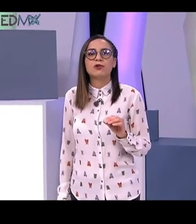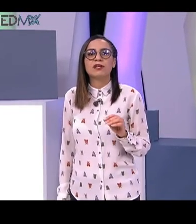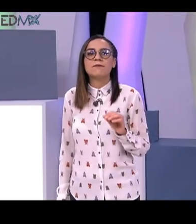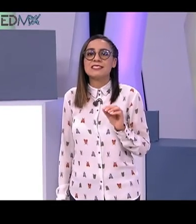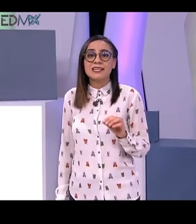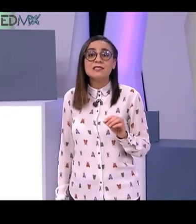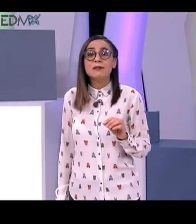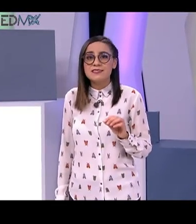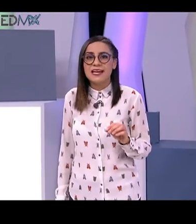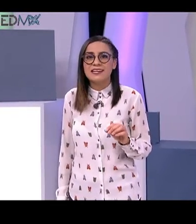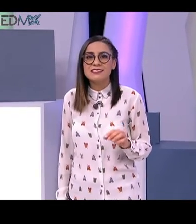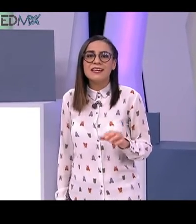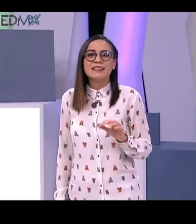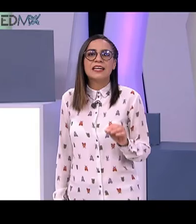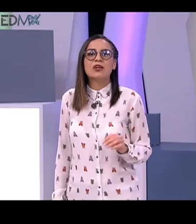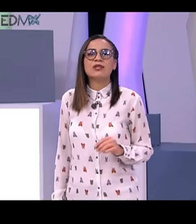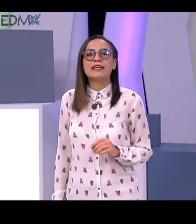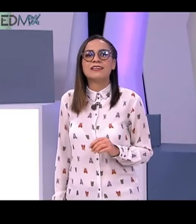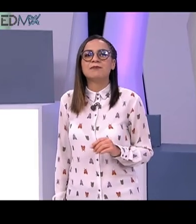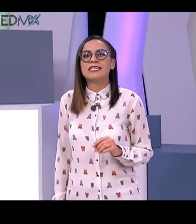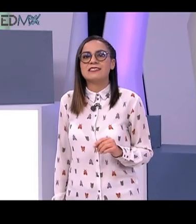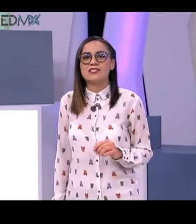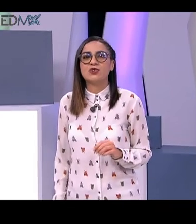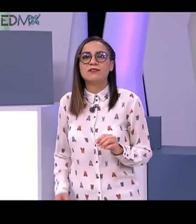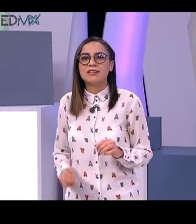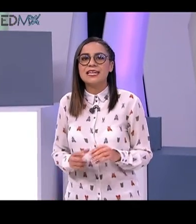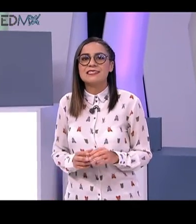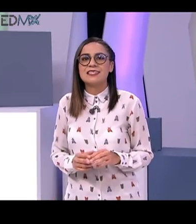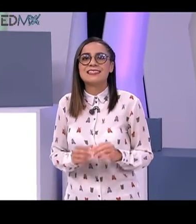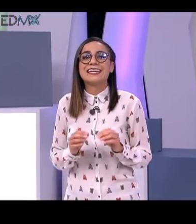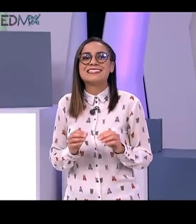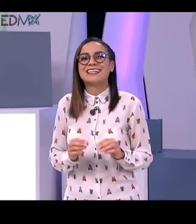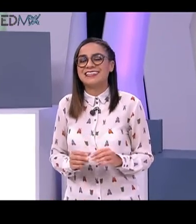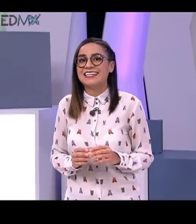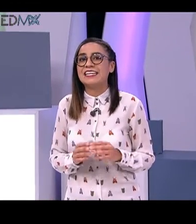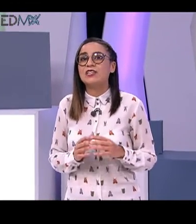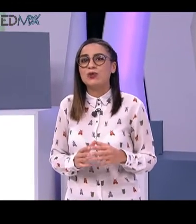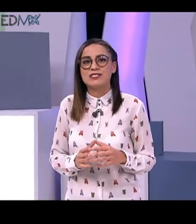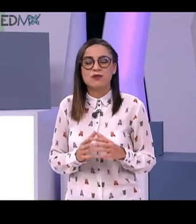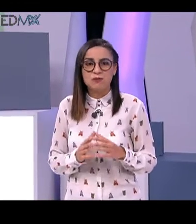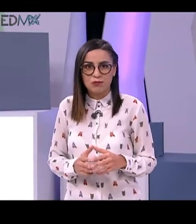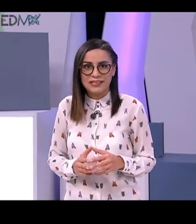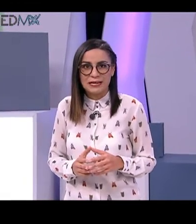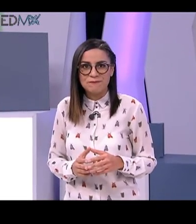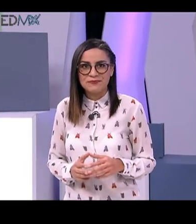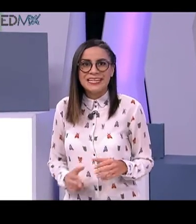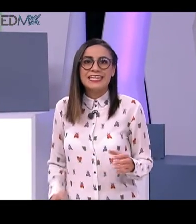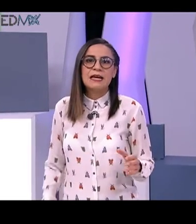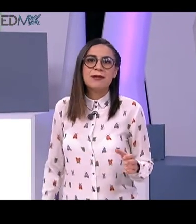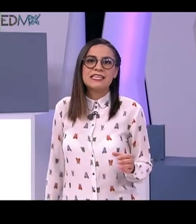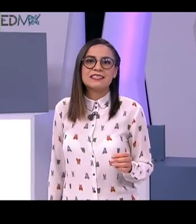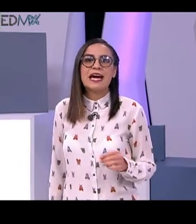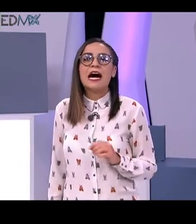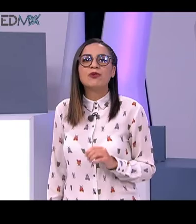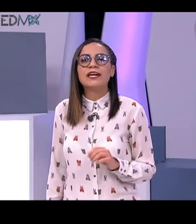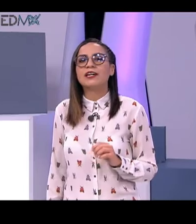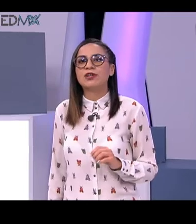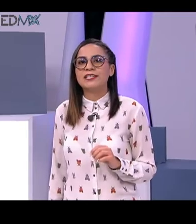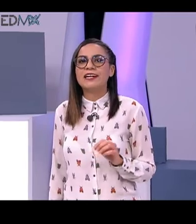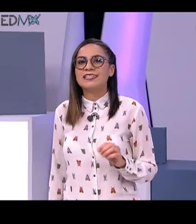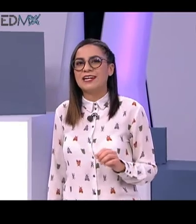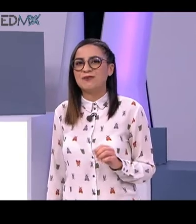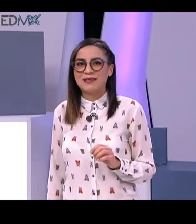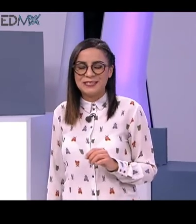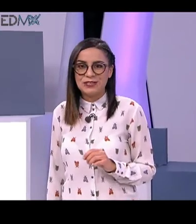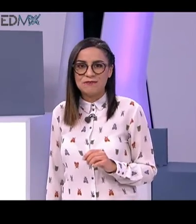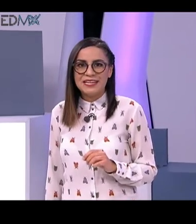Género y Programas Transversales de la Unidad de Administración y Finanzas de la Secretaría de Educación Pública, y la maestra Áurea